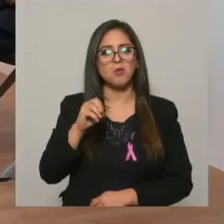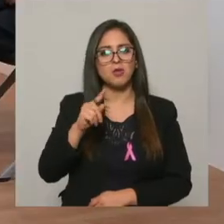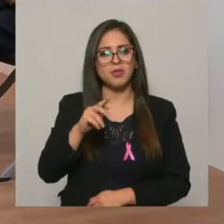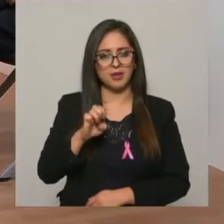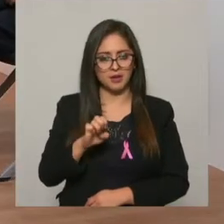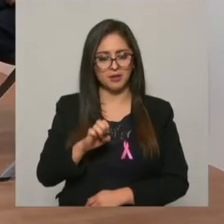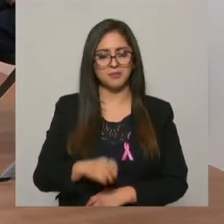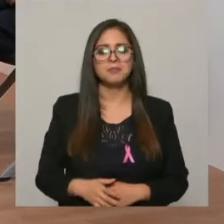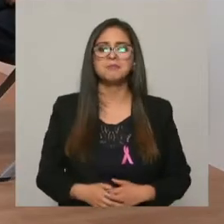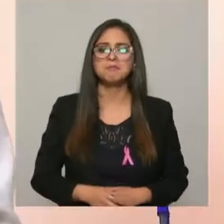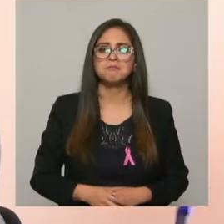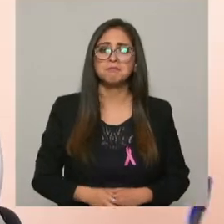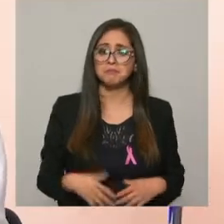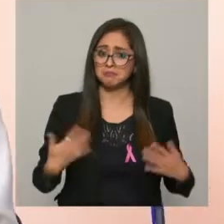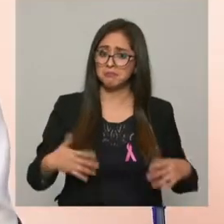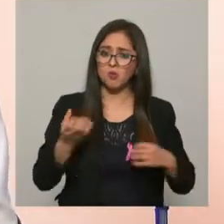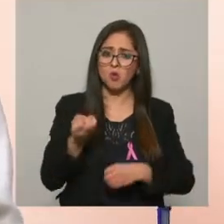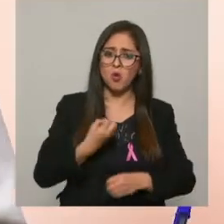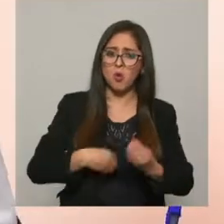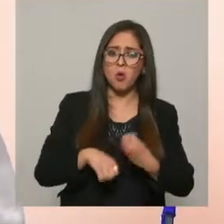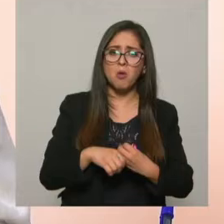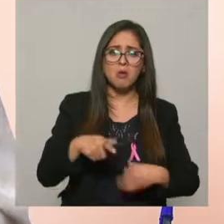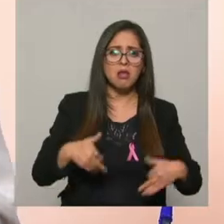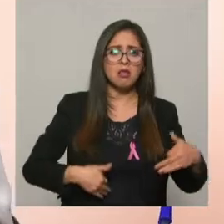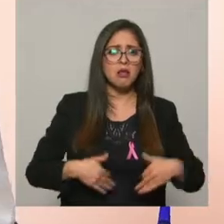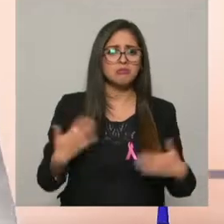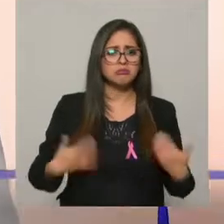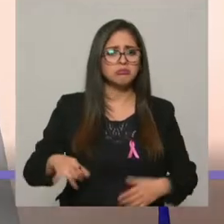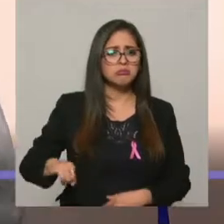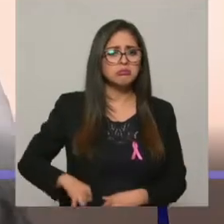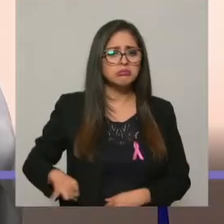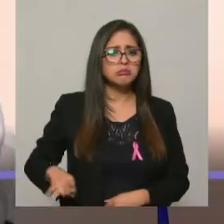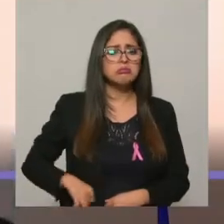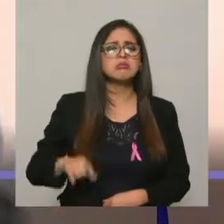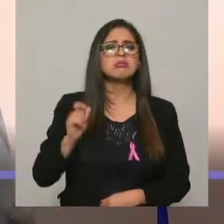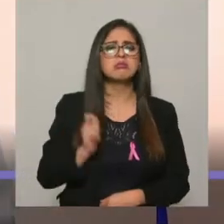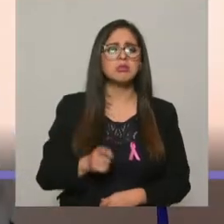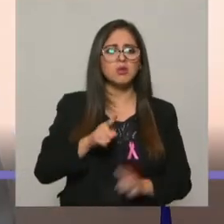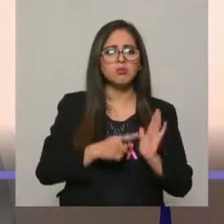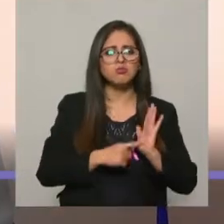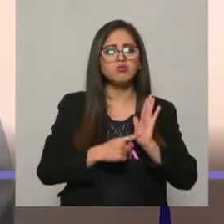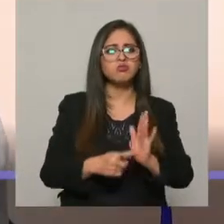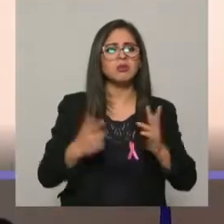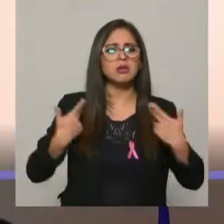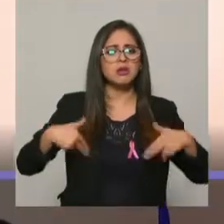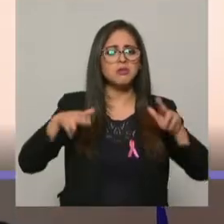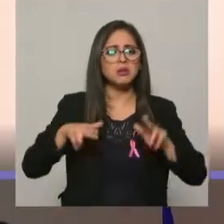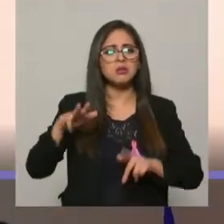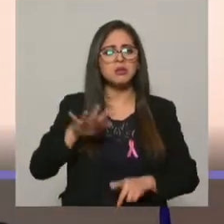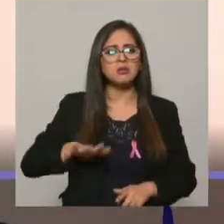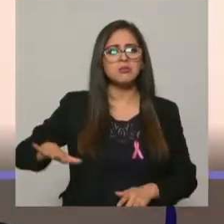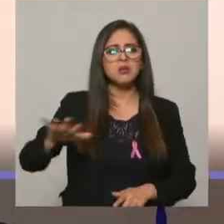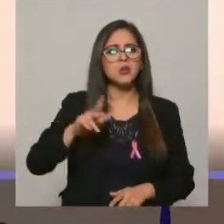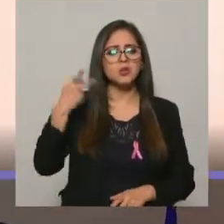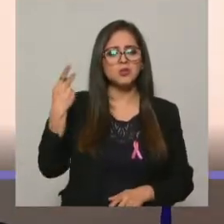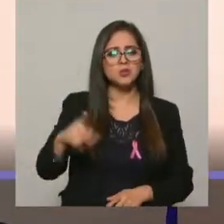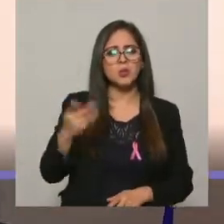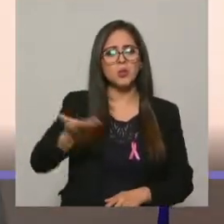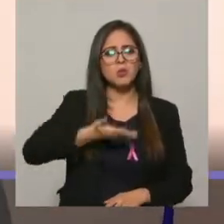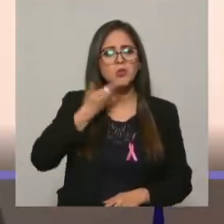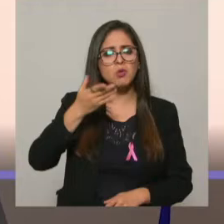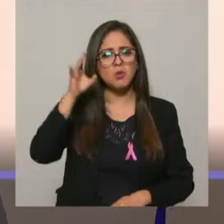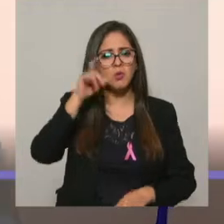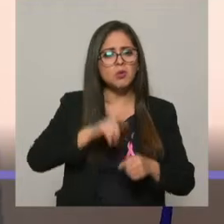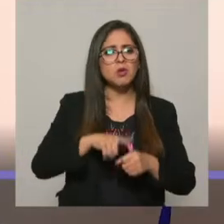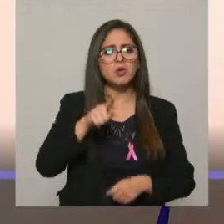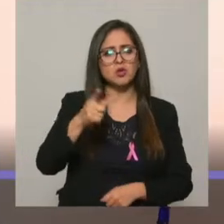porque realmente estamos viendo todo lo que representa Xochimilco. Entonces vemos estos ritos siniestros